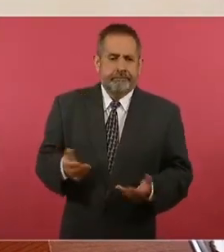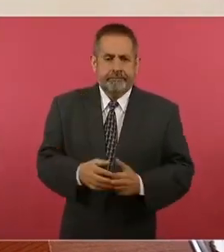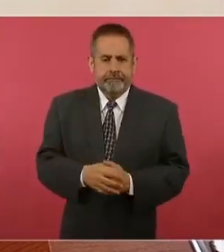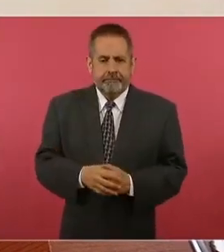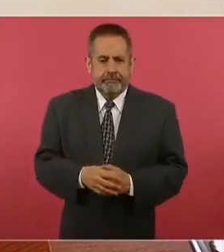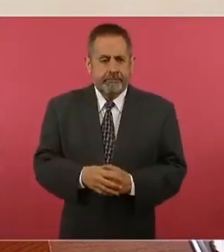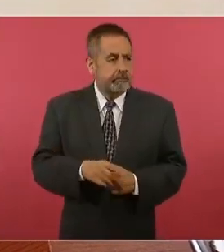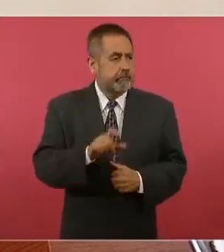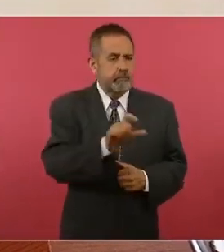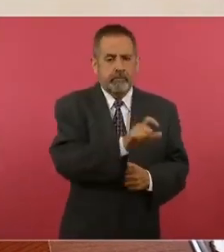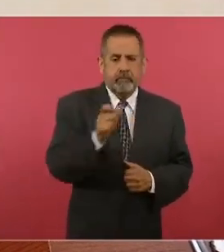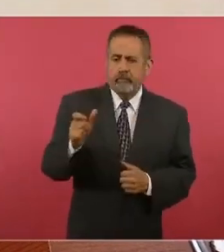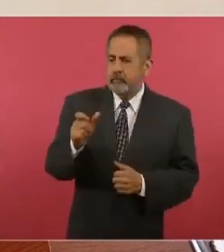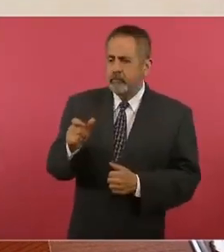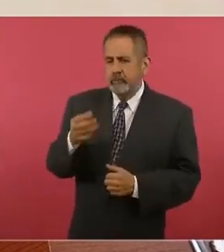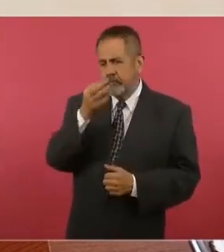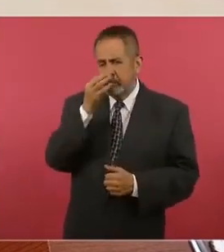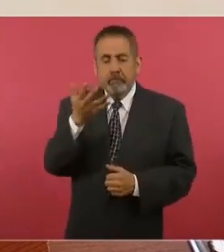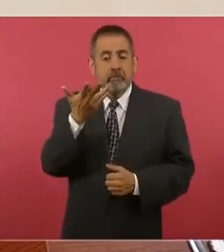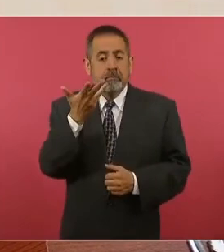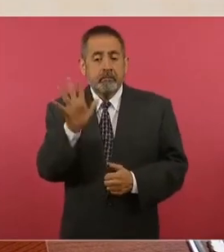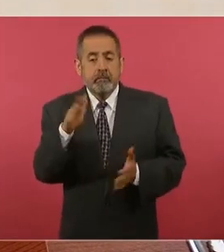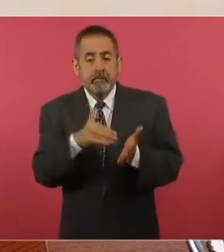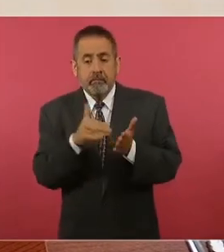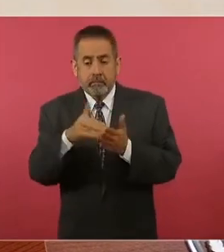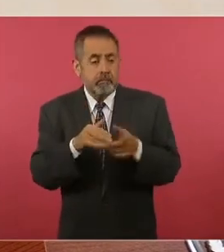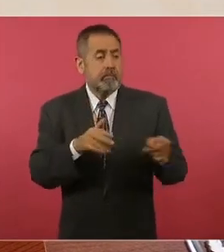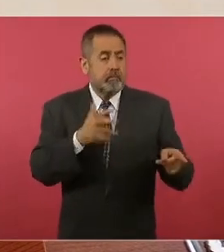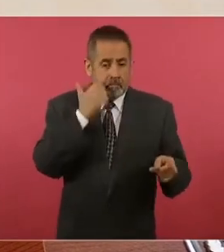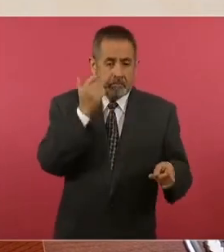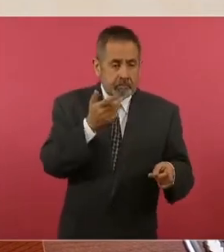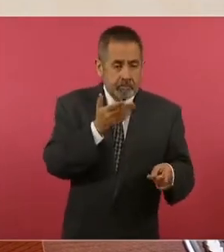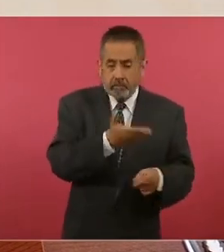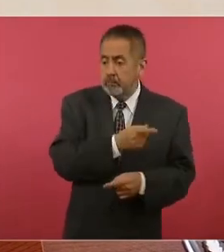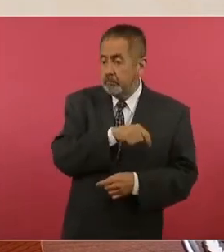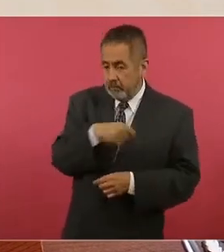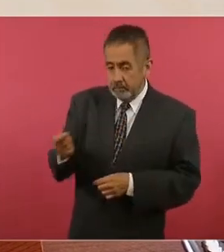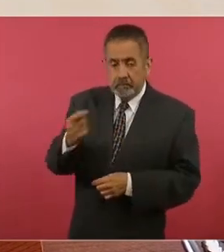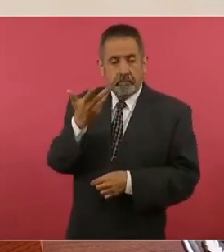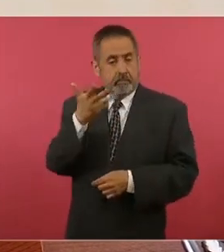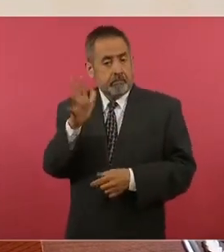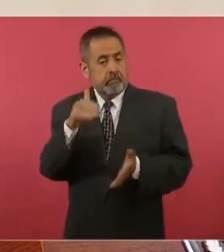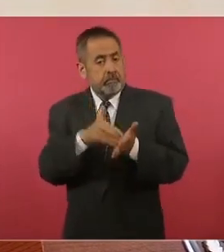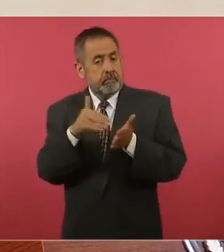la reparación del daño son 10 millones como ellos proponen?